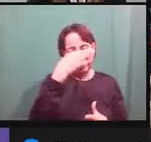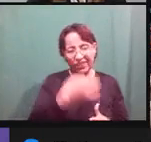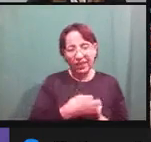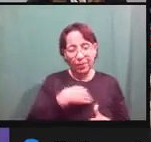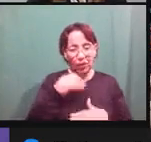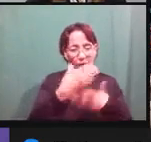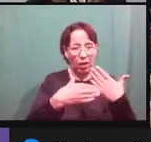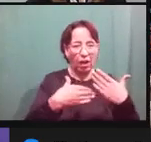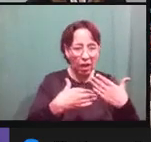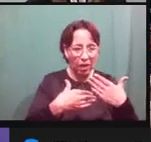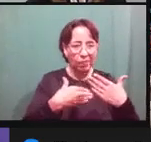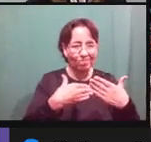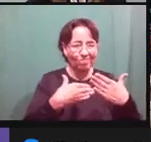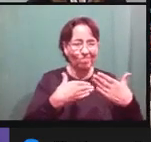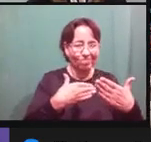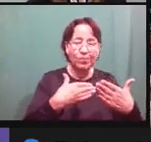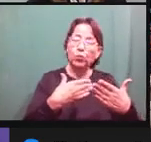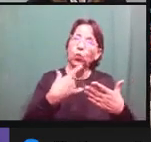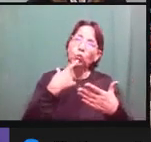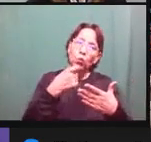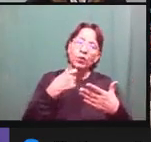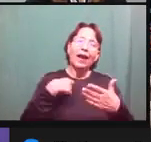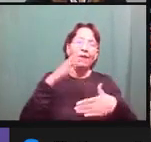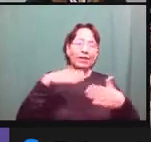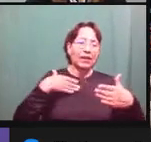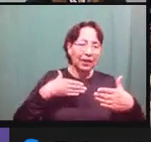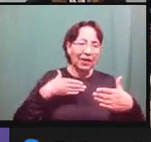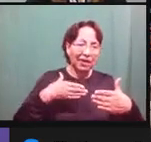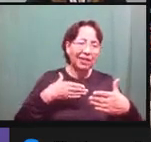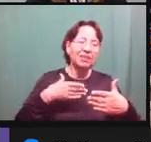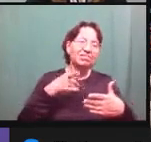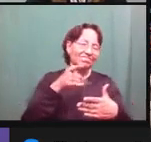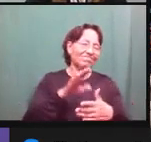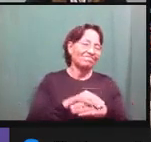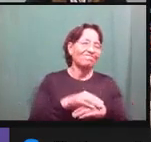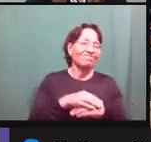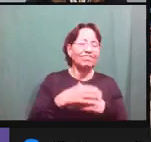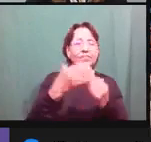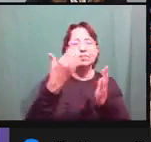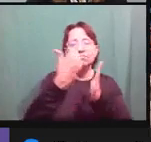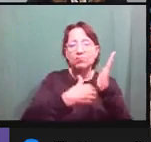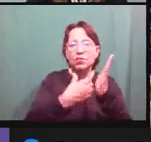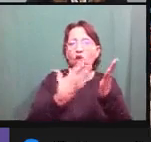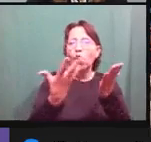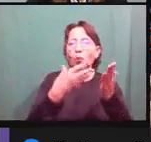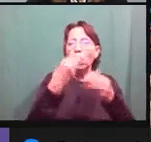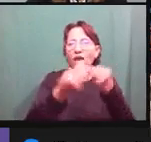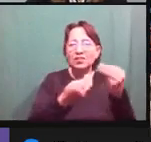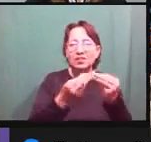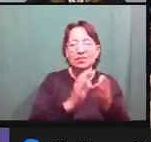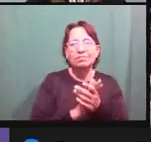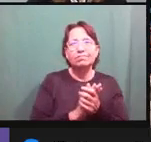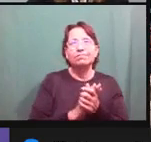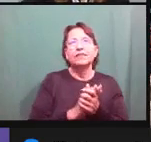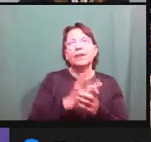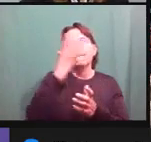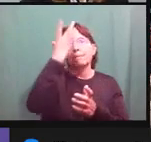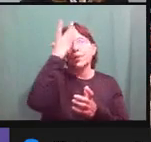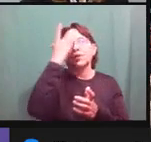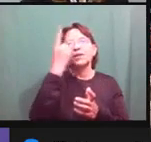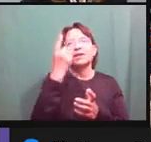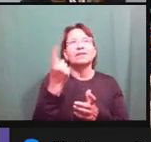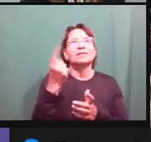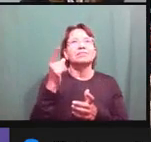ciertas dificultades en ese escalamiento del procedimiento, también desde la falta de